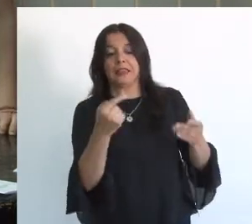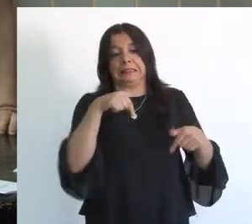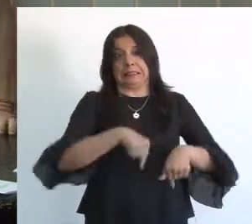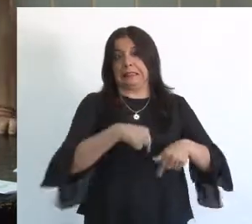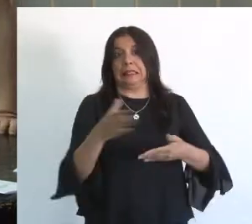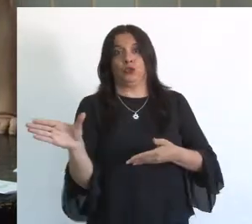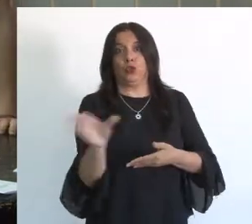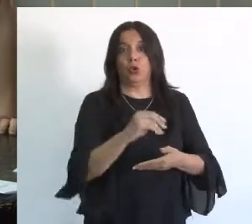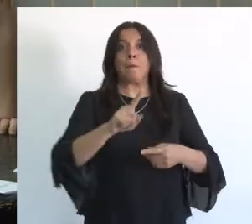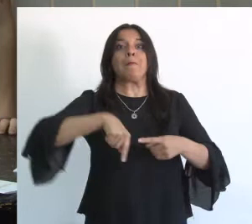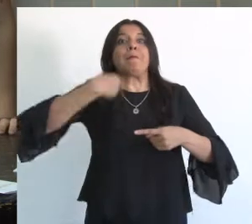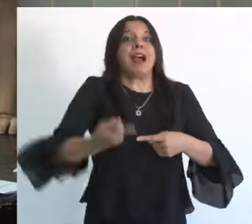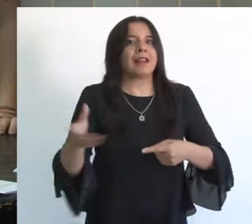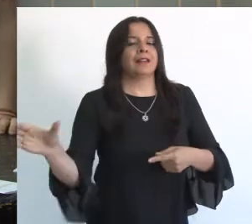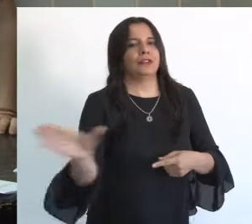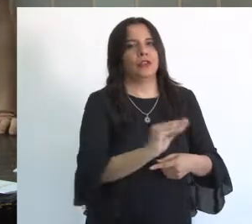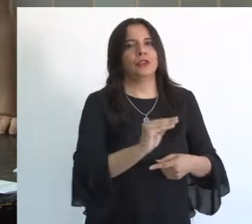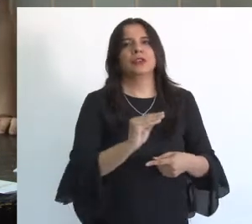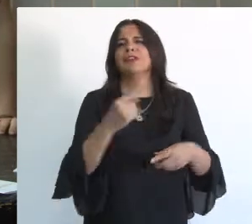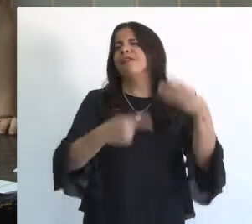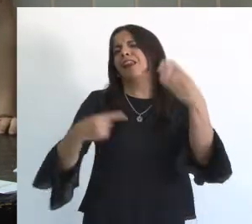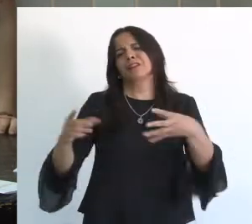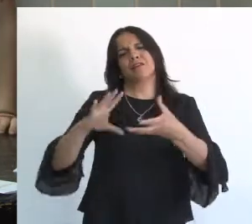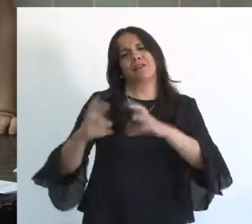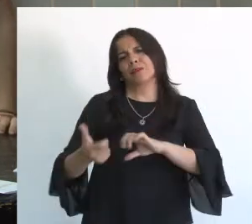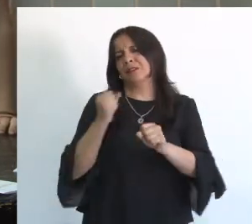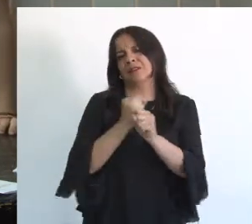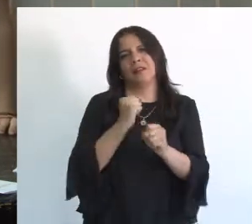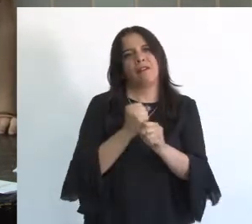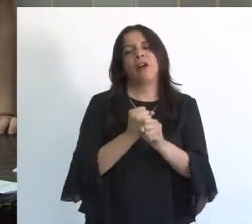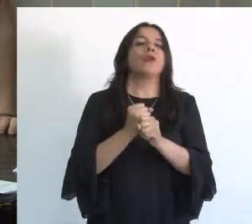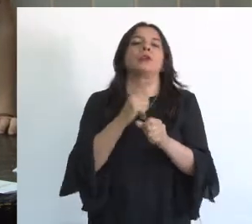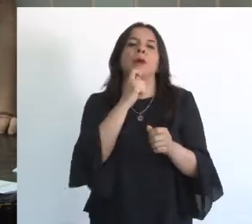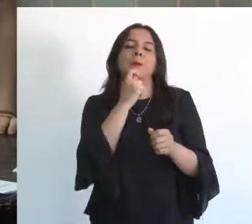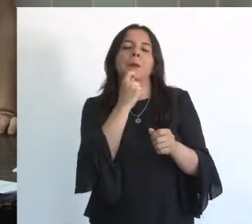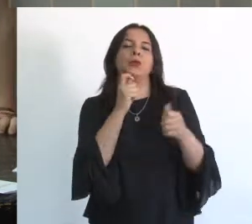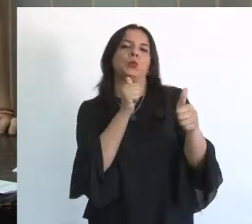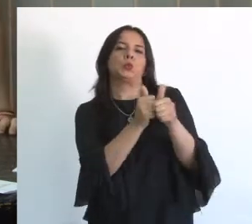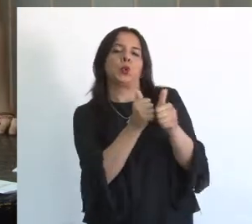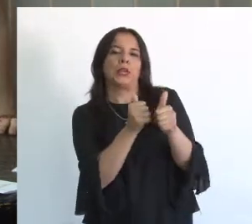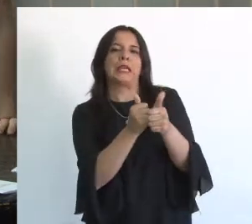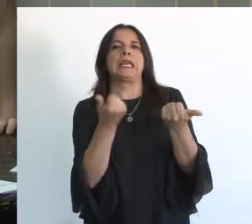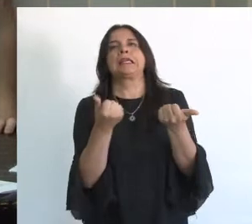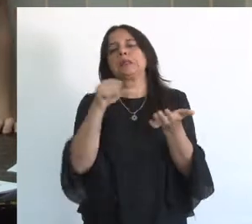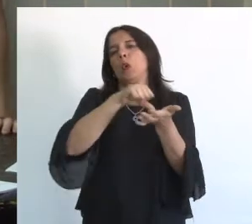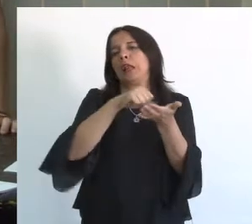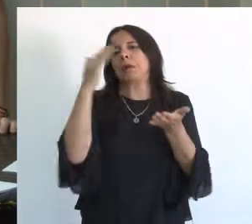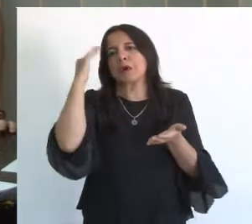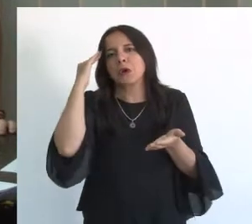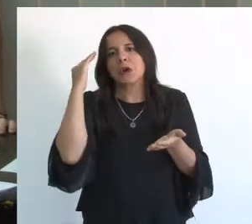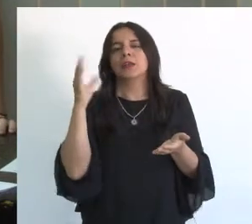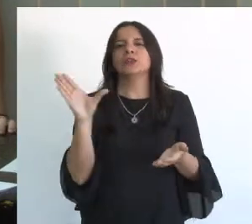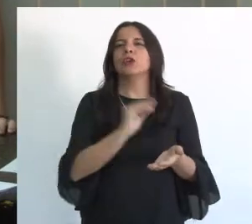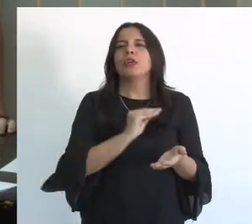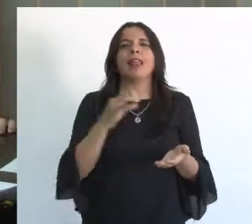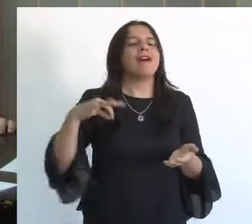pensamos desde distintas actividades, desde el ingreso, pensando tutorías, pensando en espacios de memoria y pensando en toda la vida